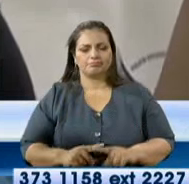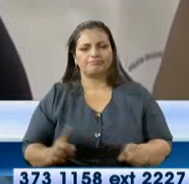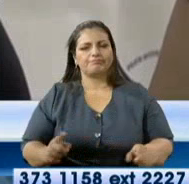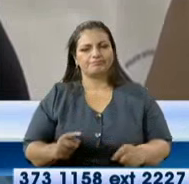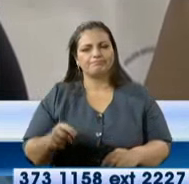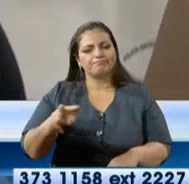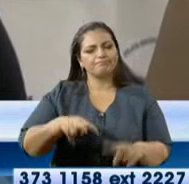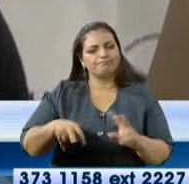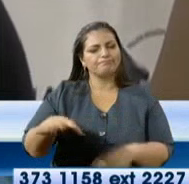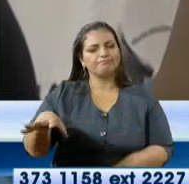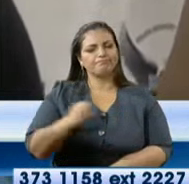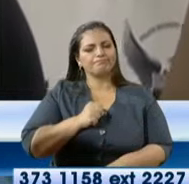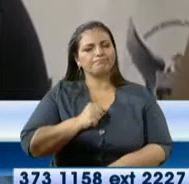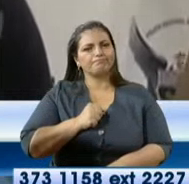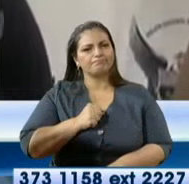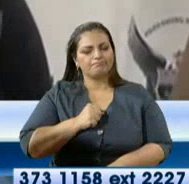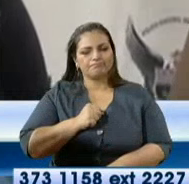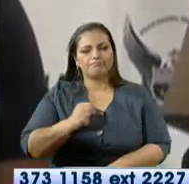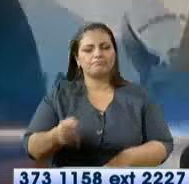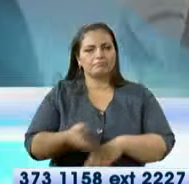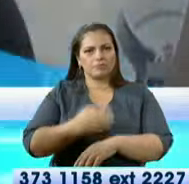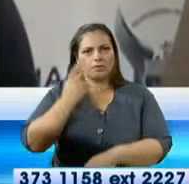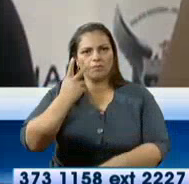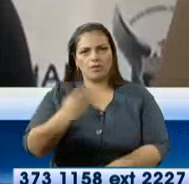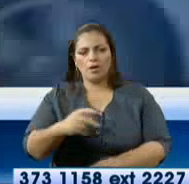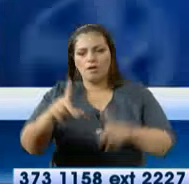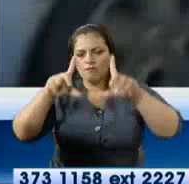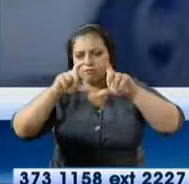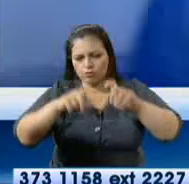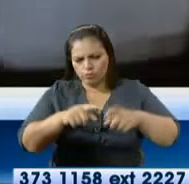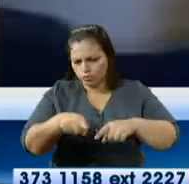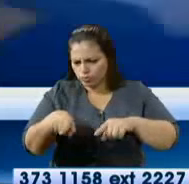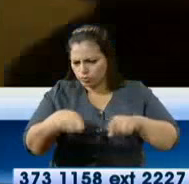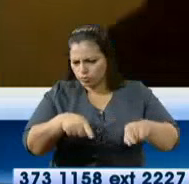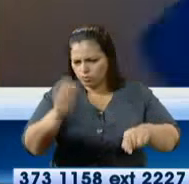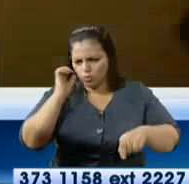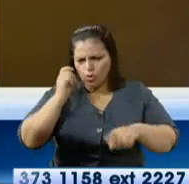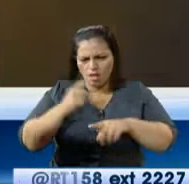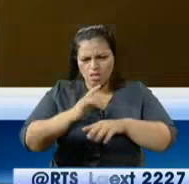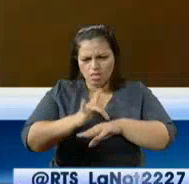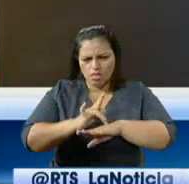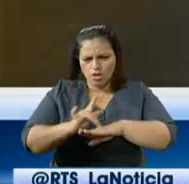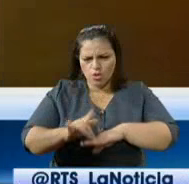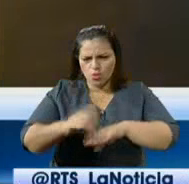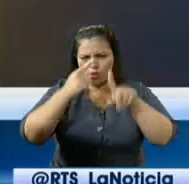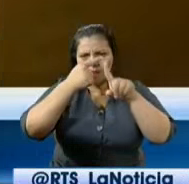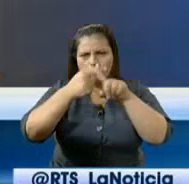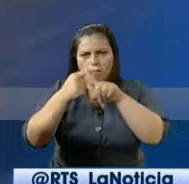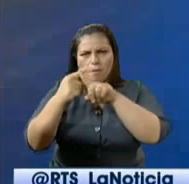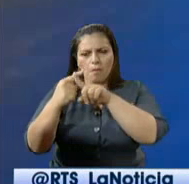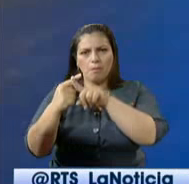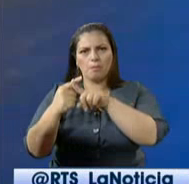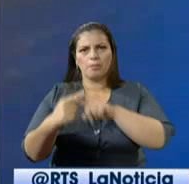sobreentendería porque las fotografías dan cuenta de eso. Desde Santo Domingo de los Áchilas, informó Gisela Moreira.